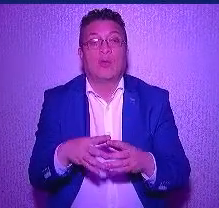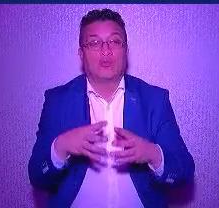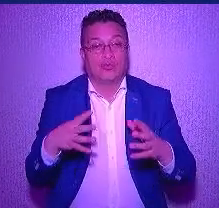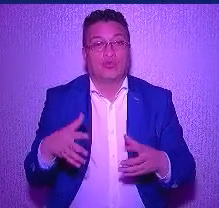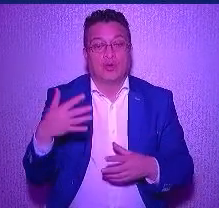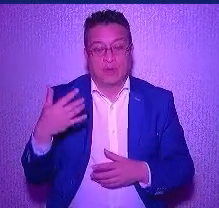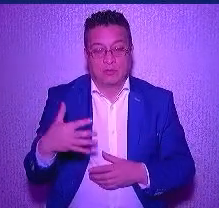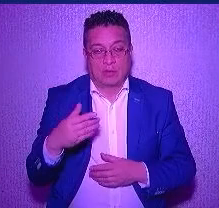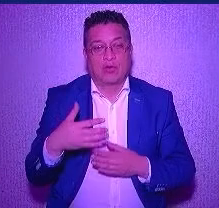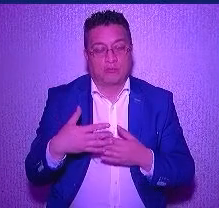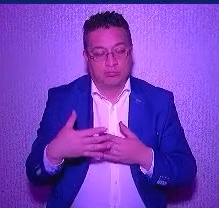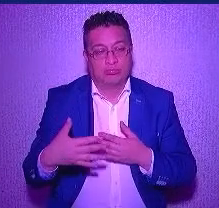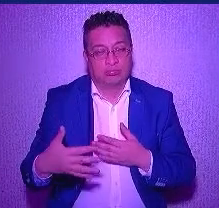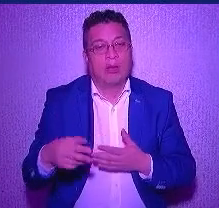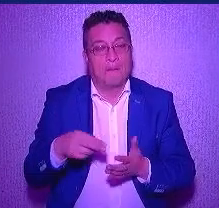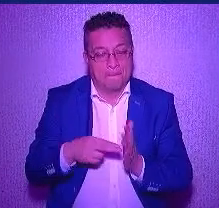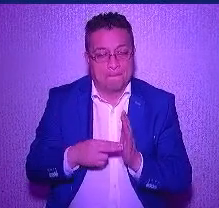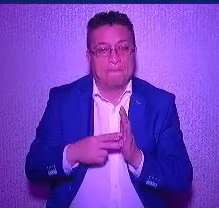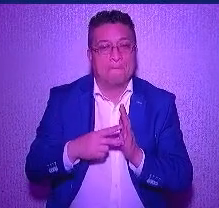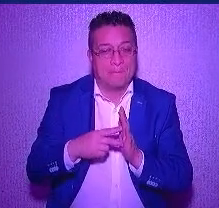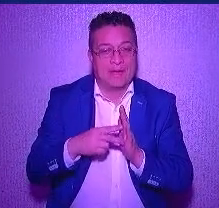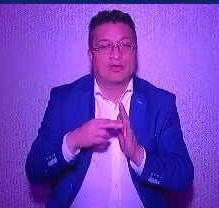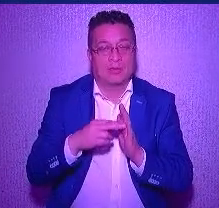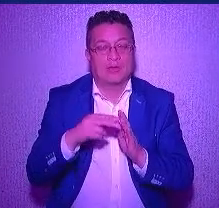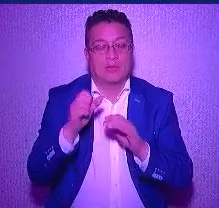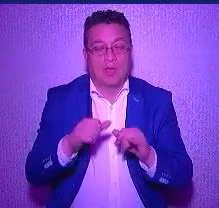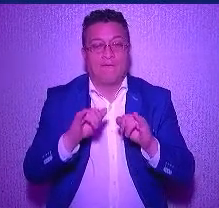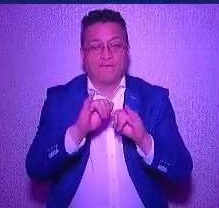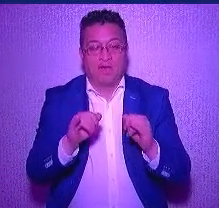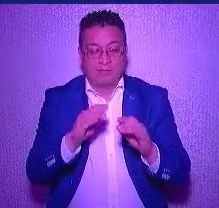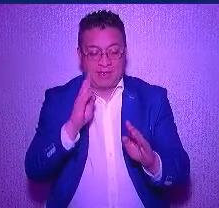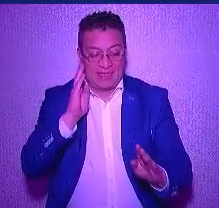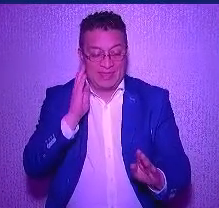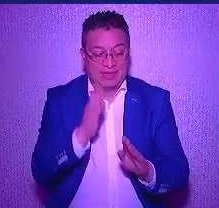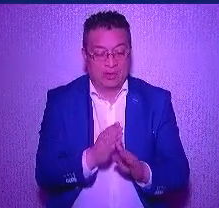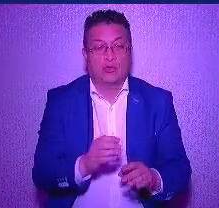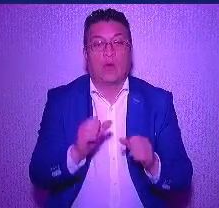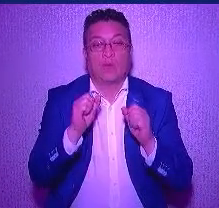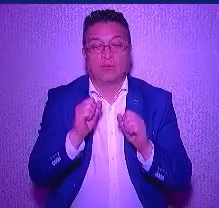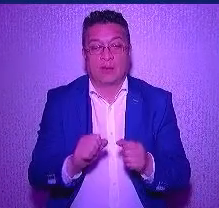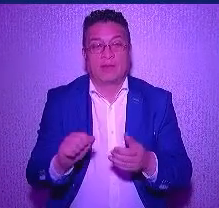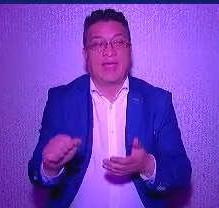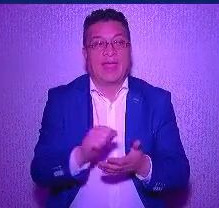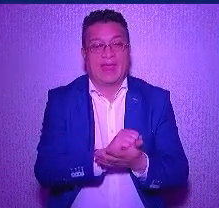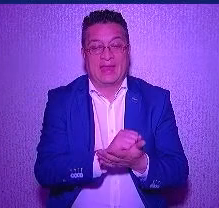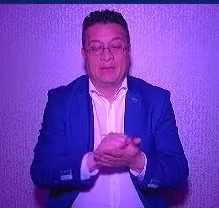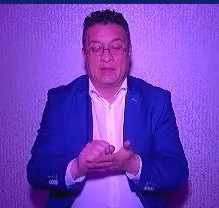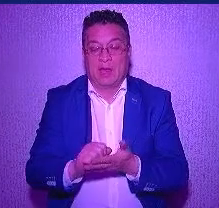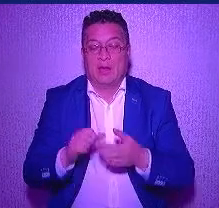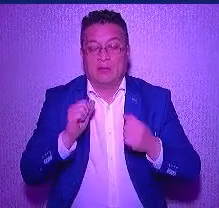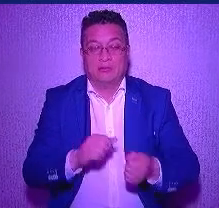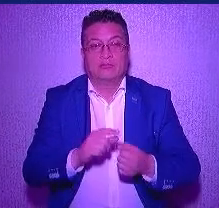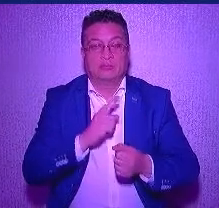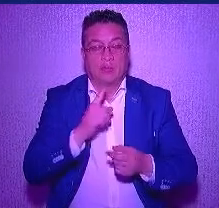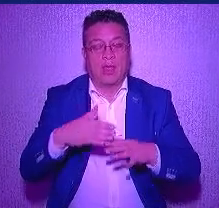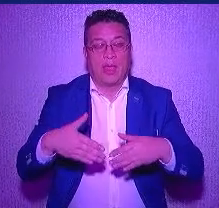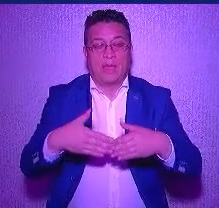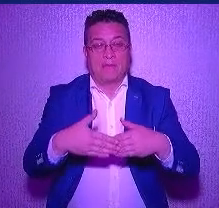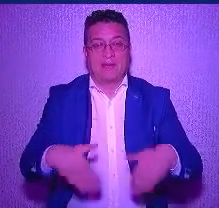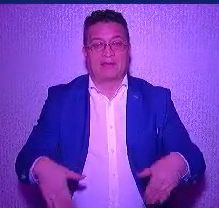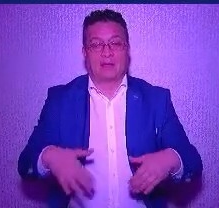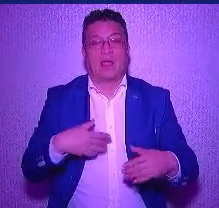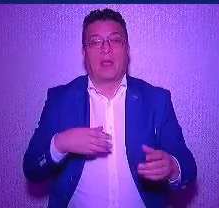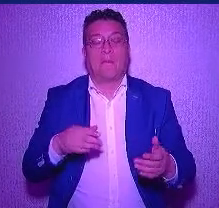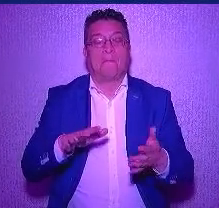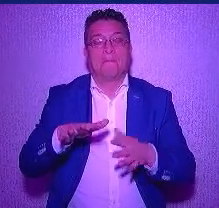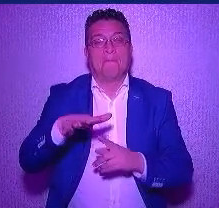como próximos pasos establecer eso de una forma directa y sincera para eliminar el potencial de esa imparcialidad y la manipulación